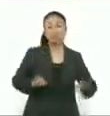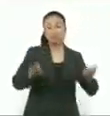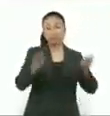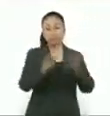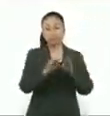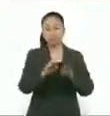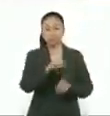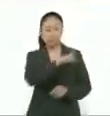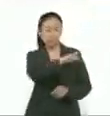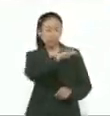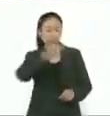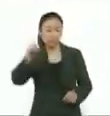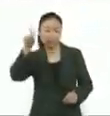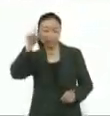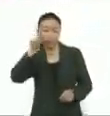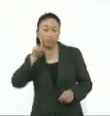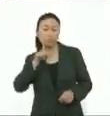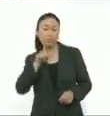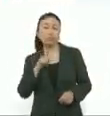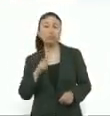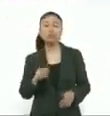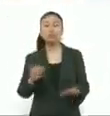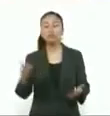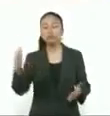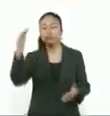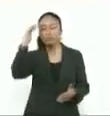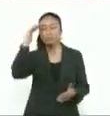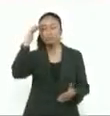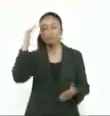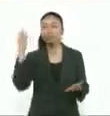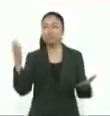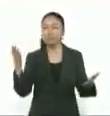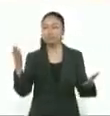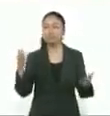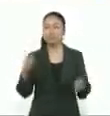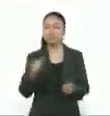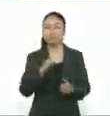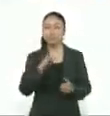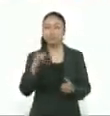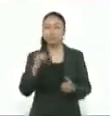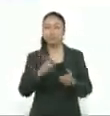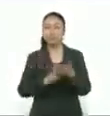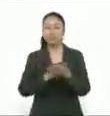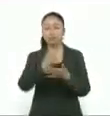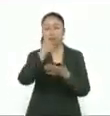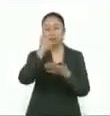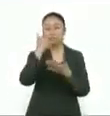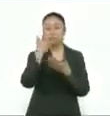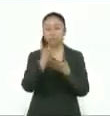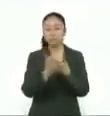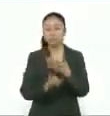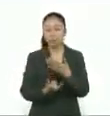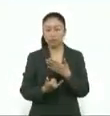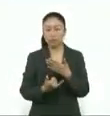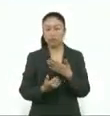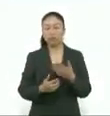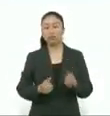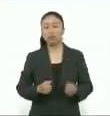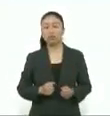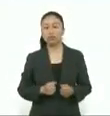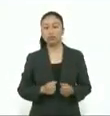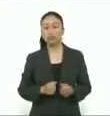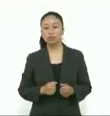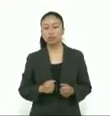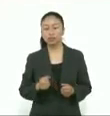que todas nosotras estemos conscientes de que así, como el proyecto progresista de avance democrático del